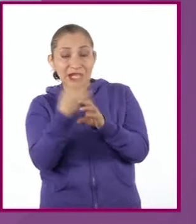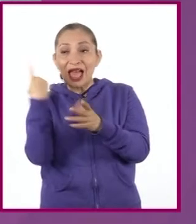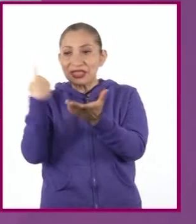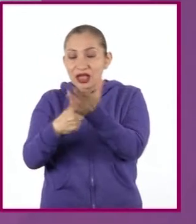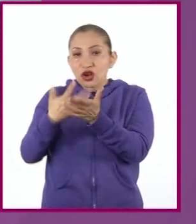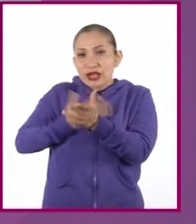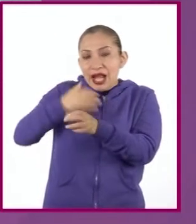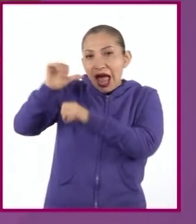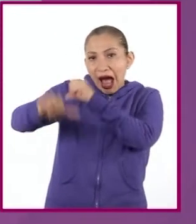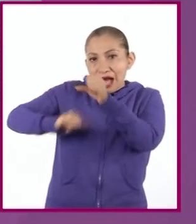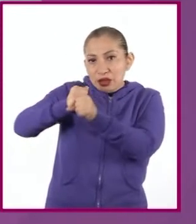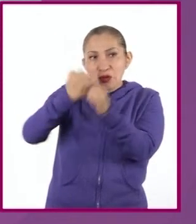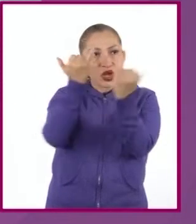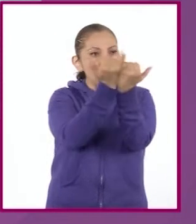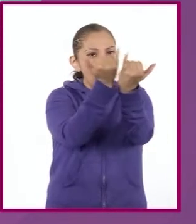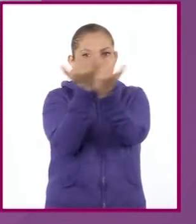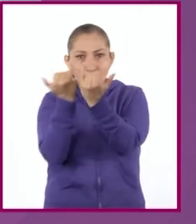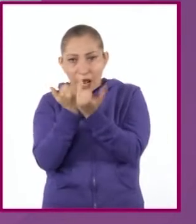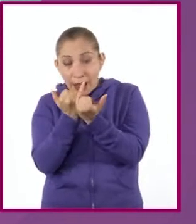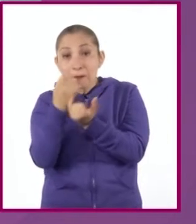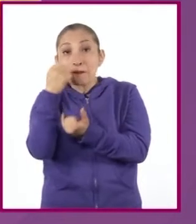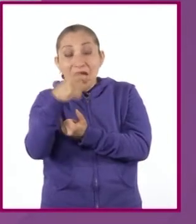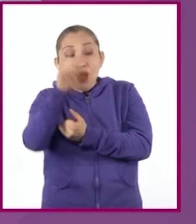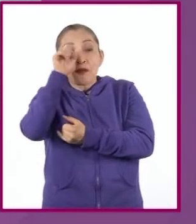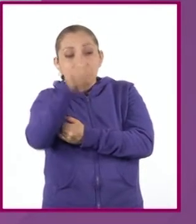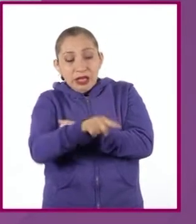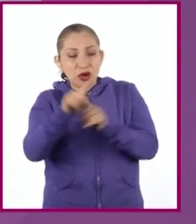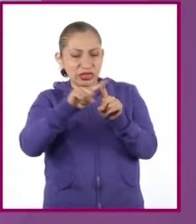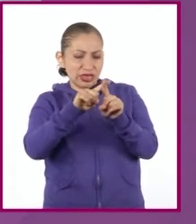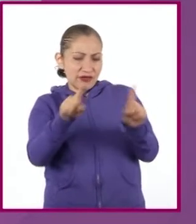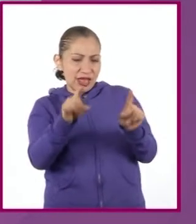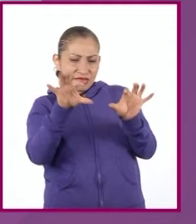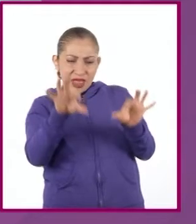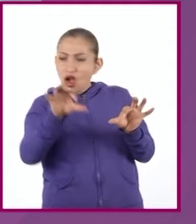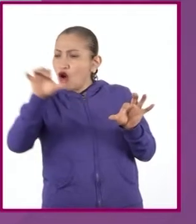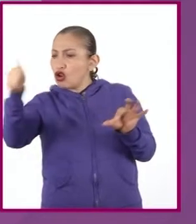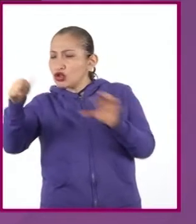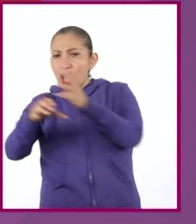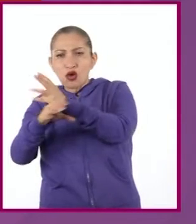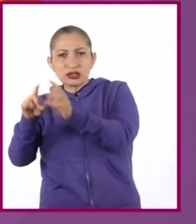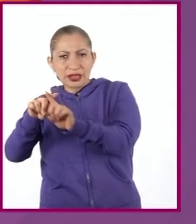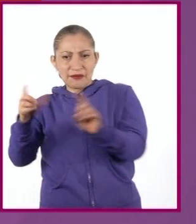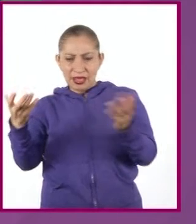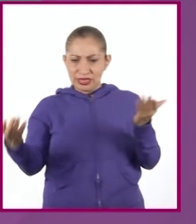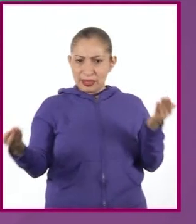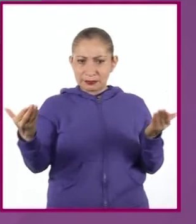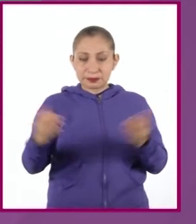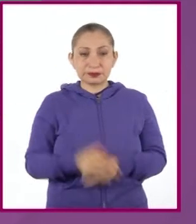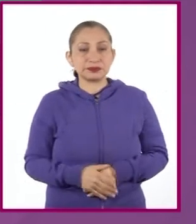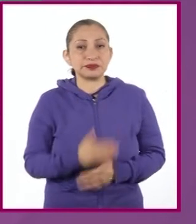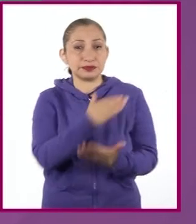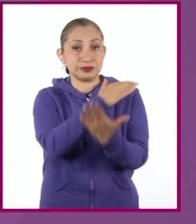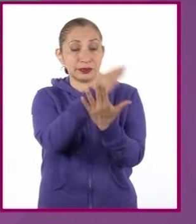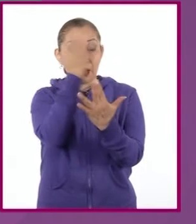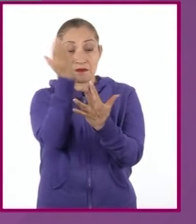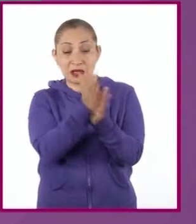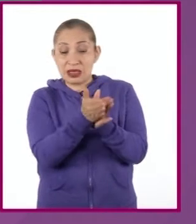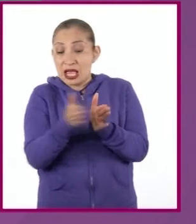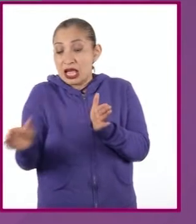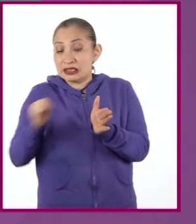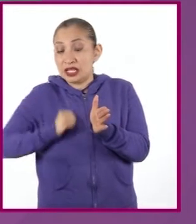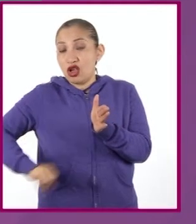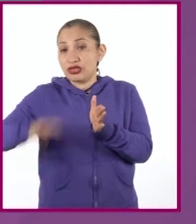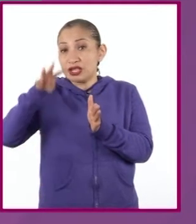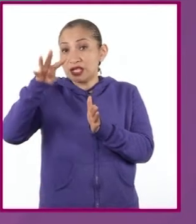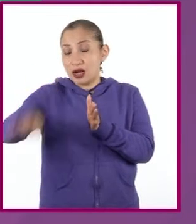por átomos iguales entre sí, pero que a su vez eran distintos a los de otro elemento. A mitad del siglo XIX,